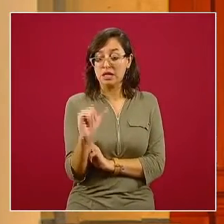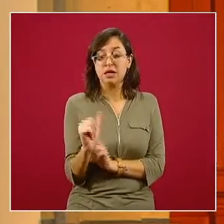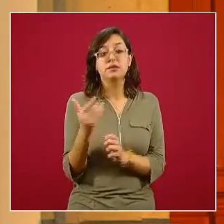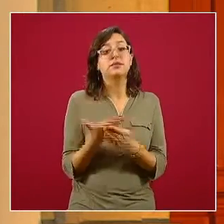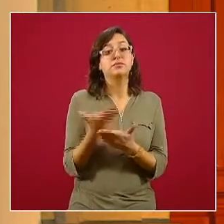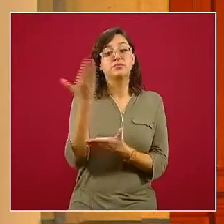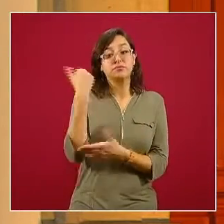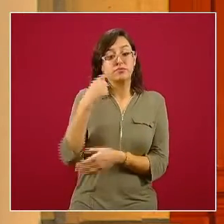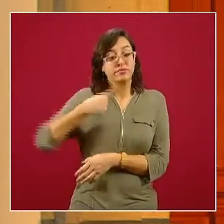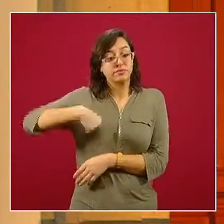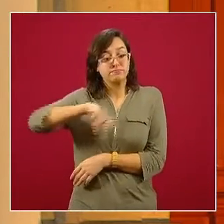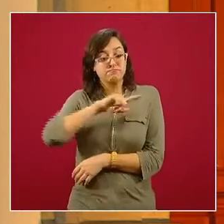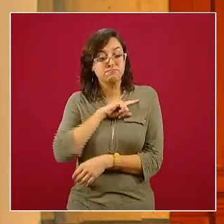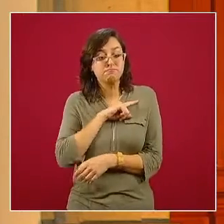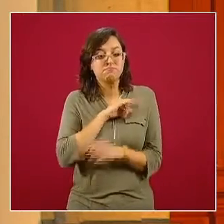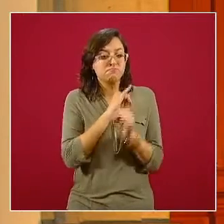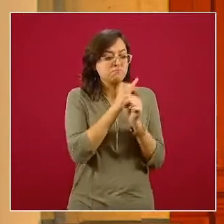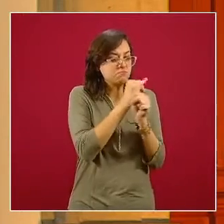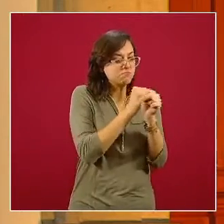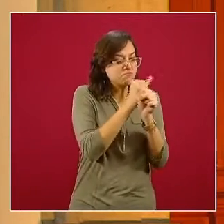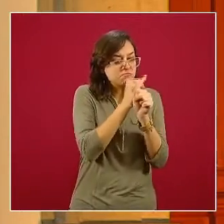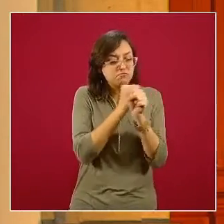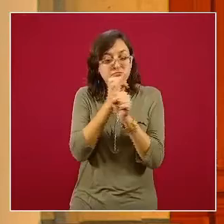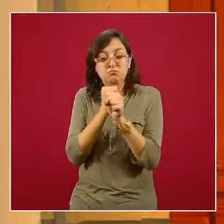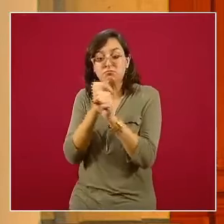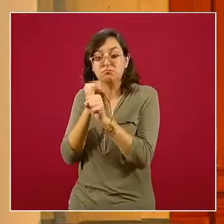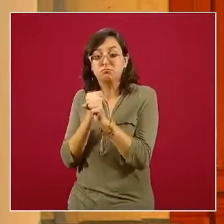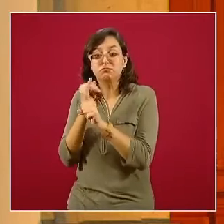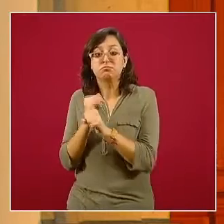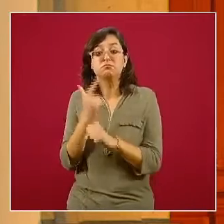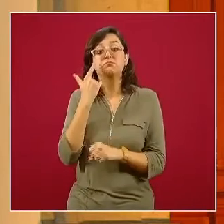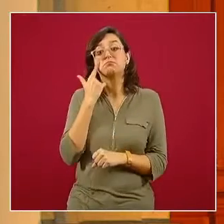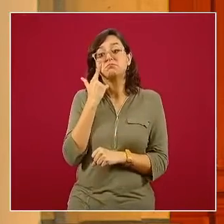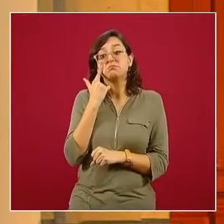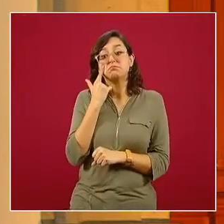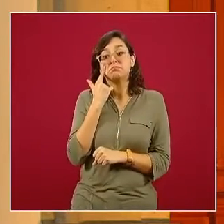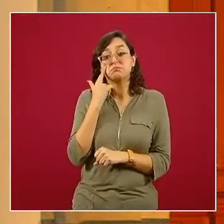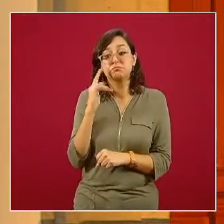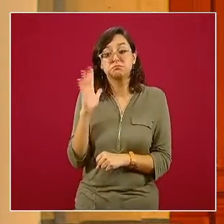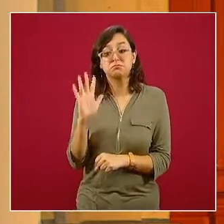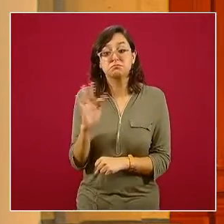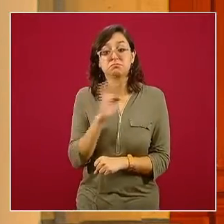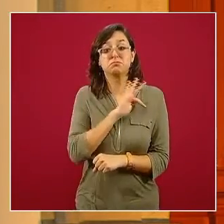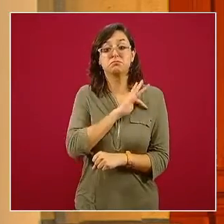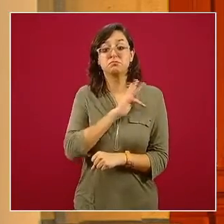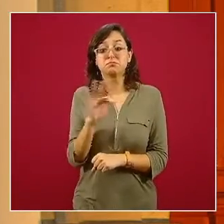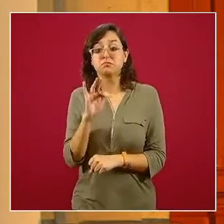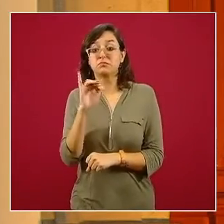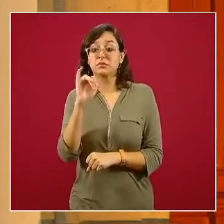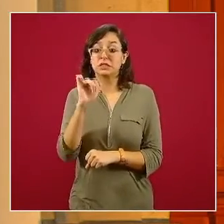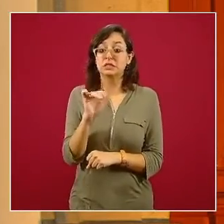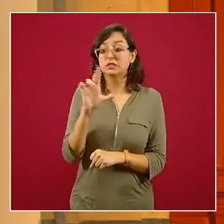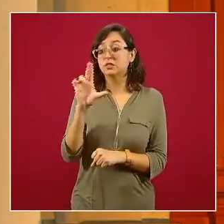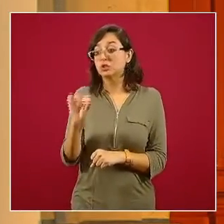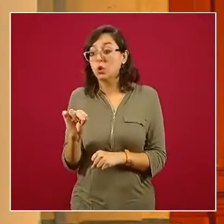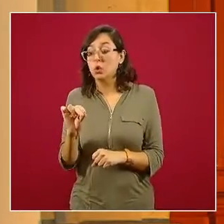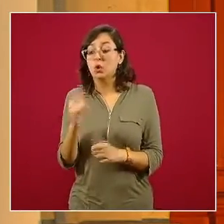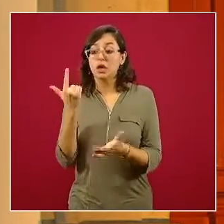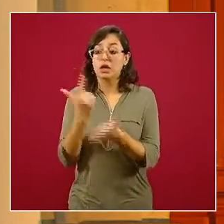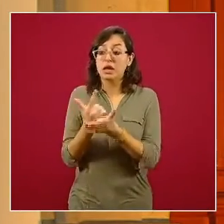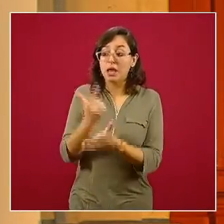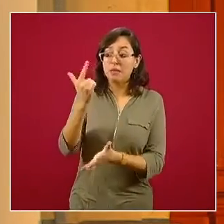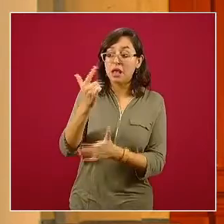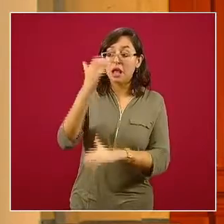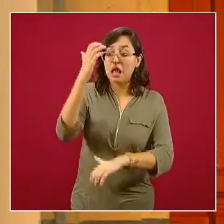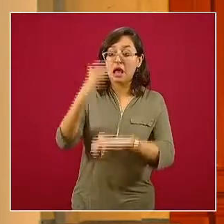el propósito de llegar a la decisión de si podíamos o no levantar el estado de emergencia. Y